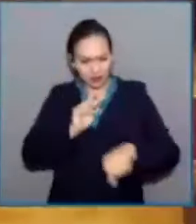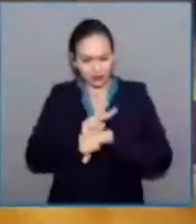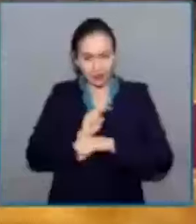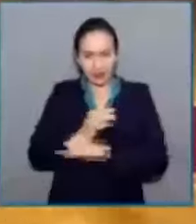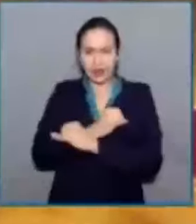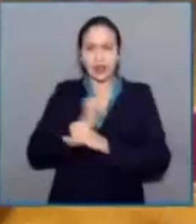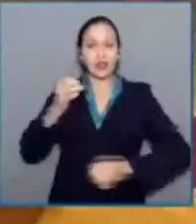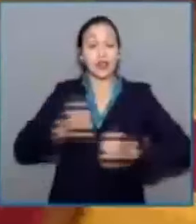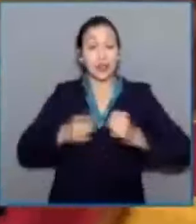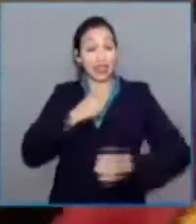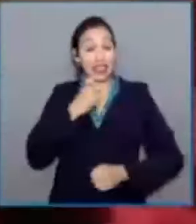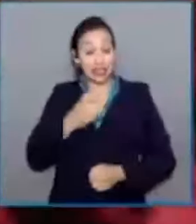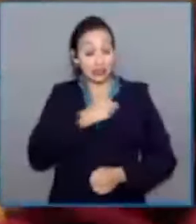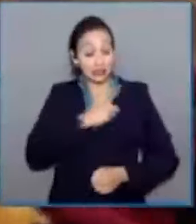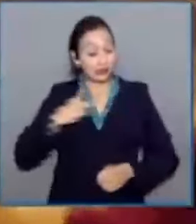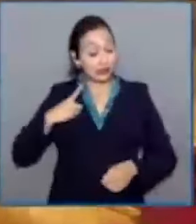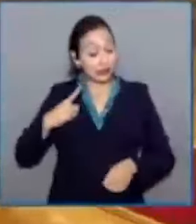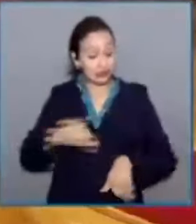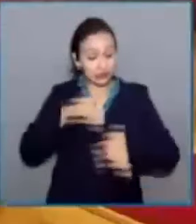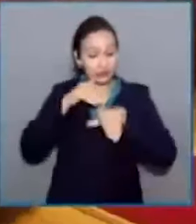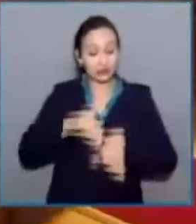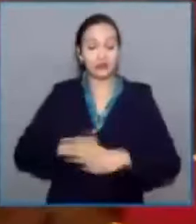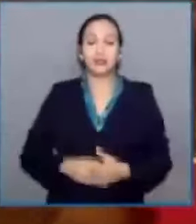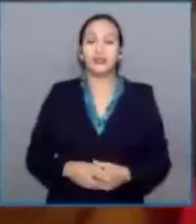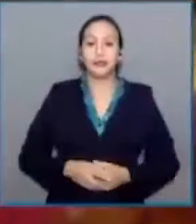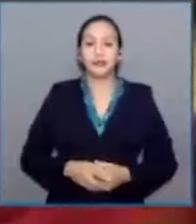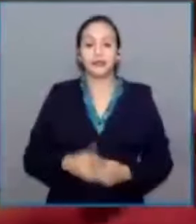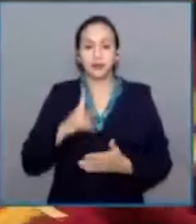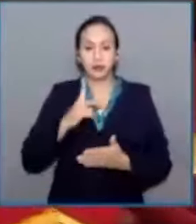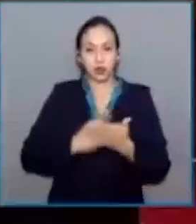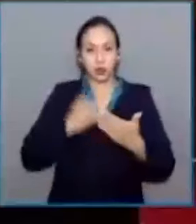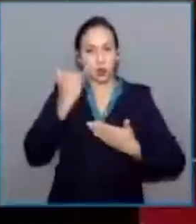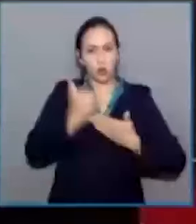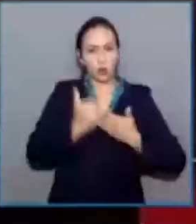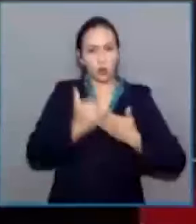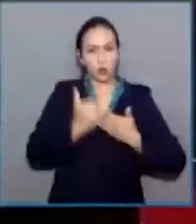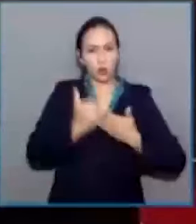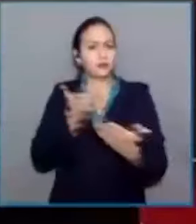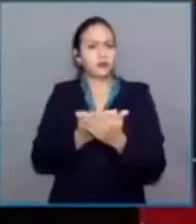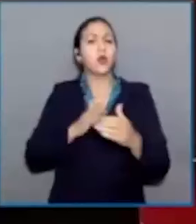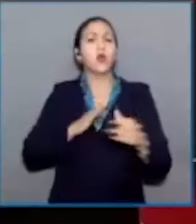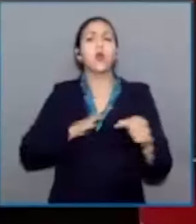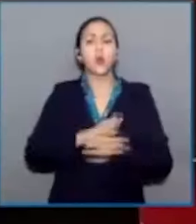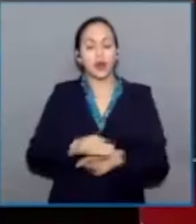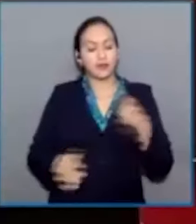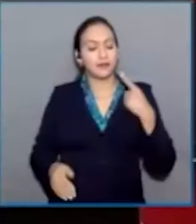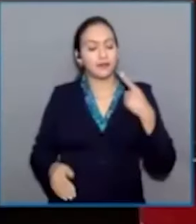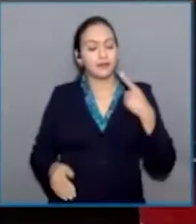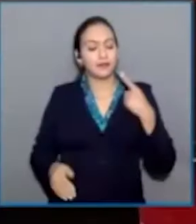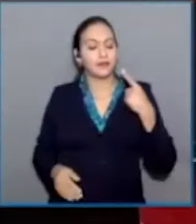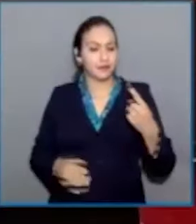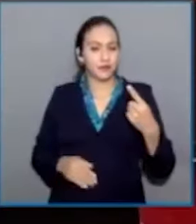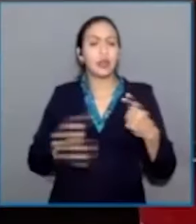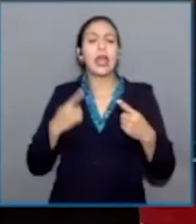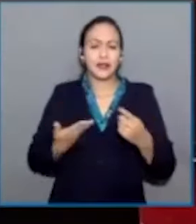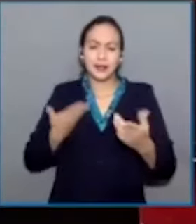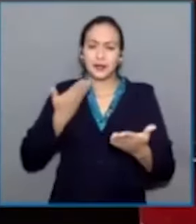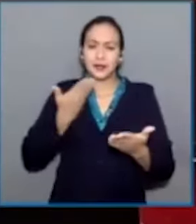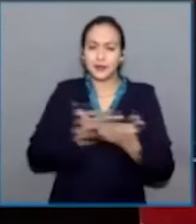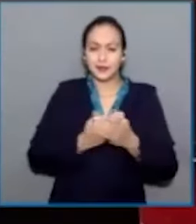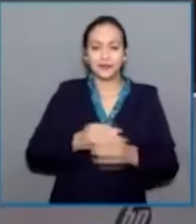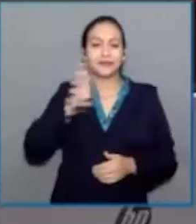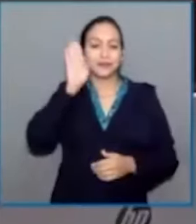sus integrantes los proyectos de resolución de estos asuntos son uno del ministro Ju Luis González Alcántara carrancá